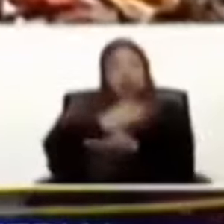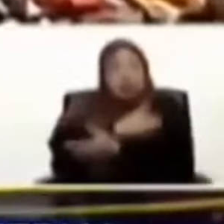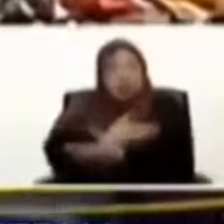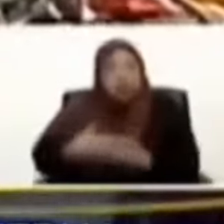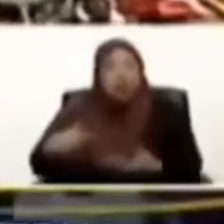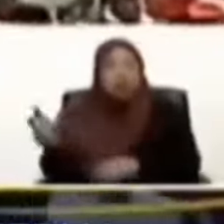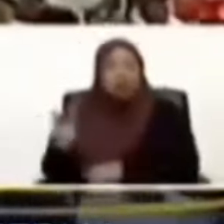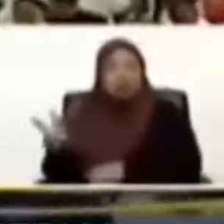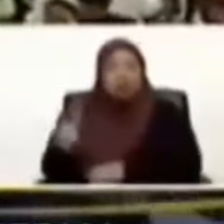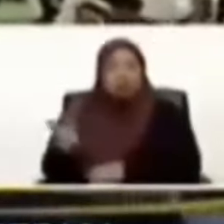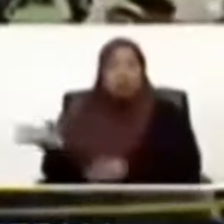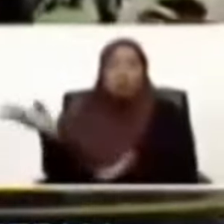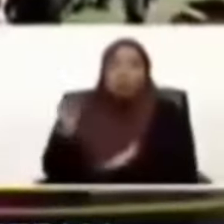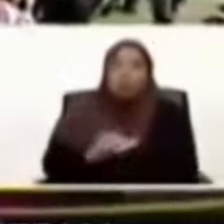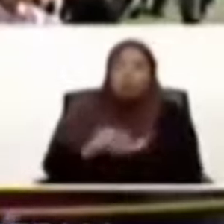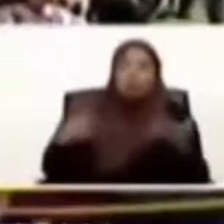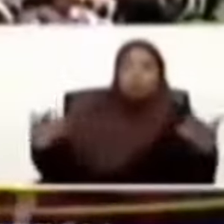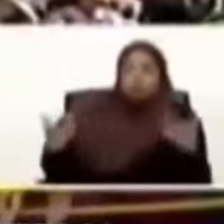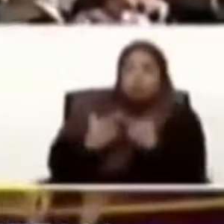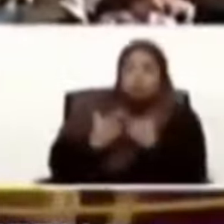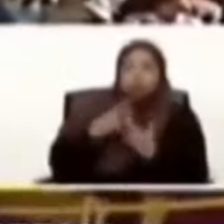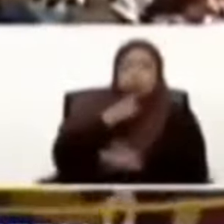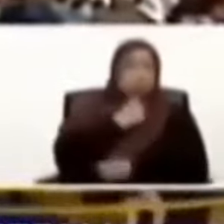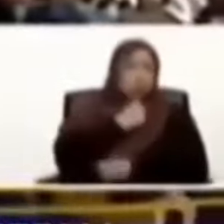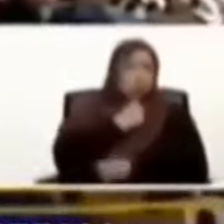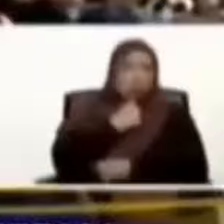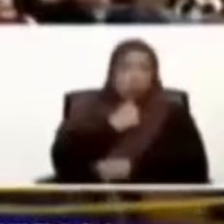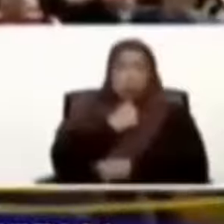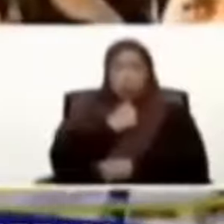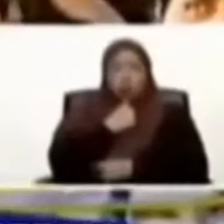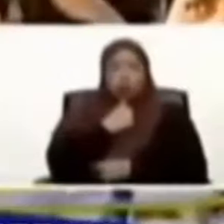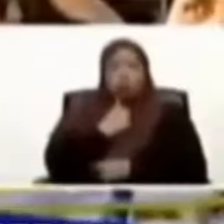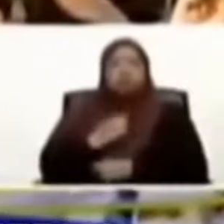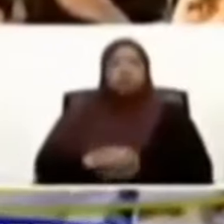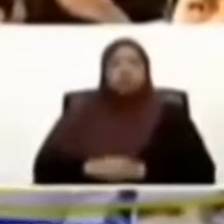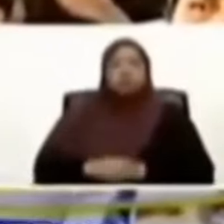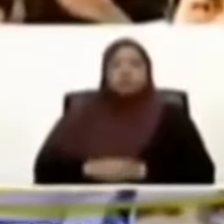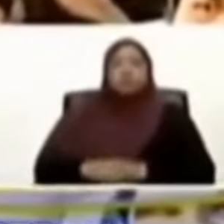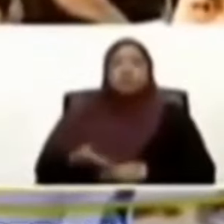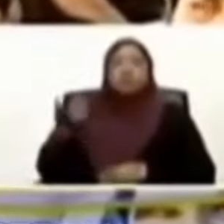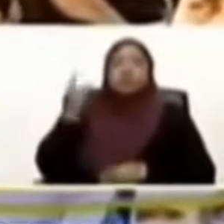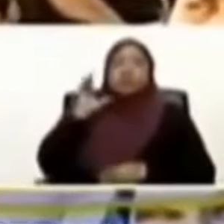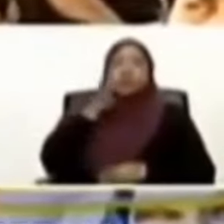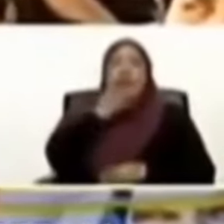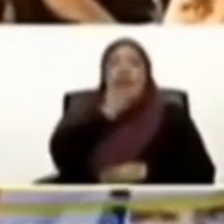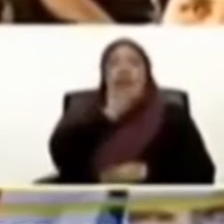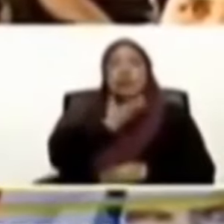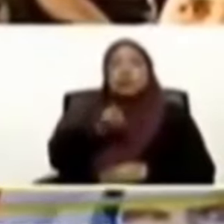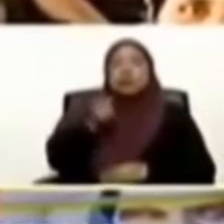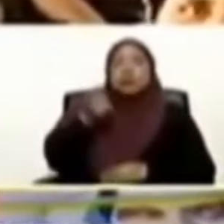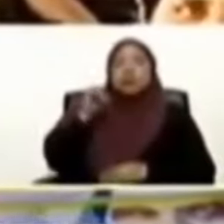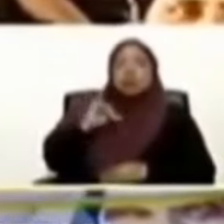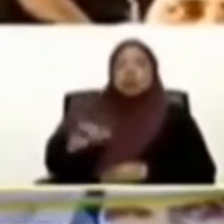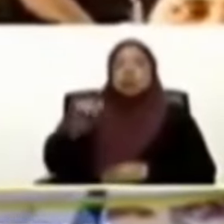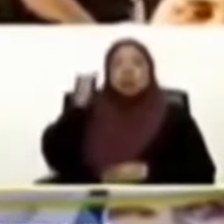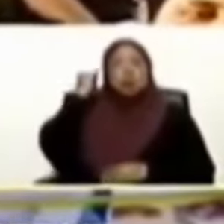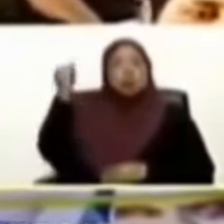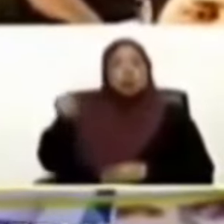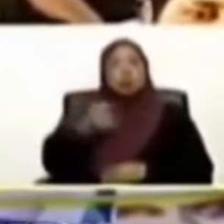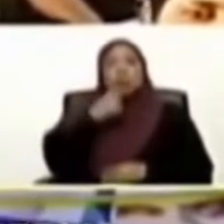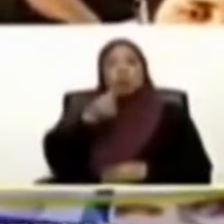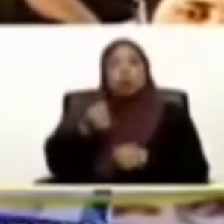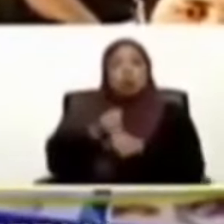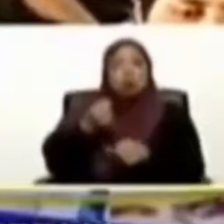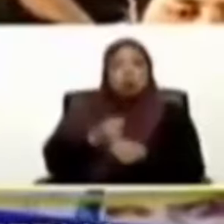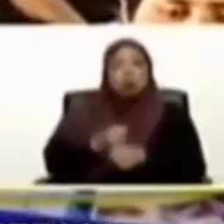medidas para cerrar cualquier hotel, merendero, restaurante, donde Machado o Edmundo González utilicen durante